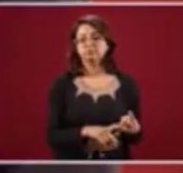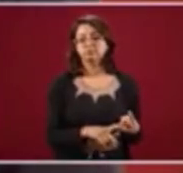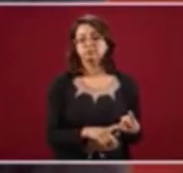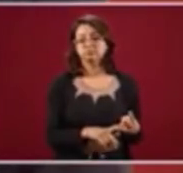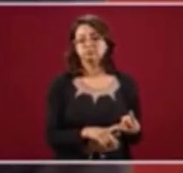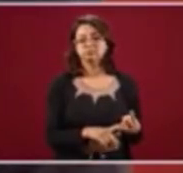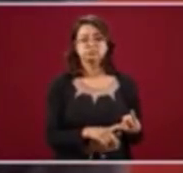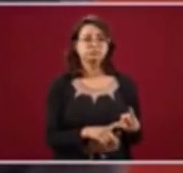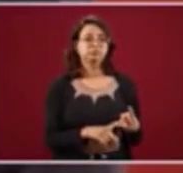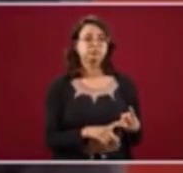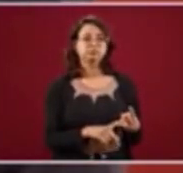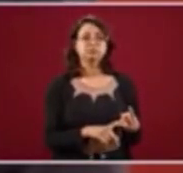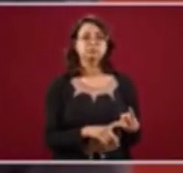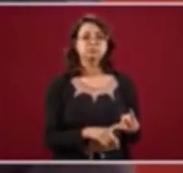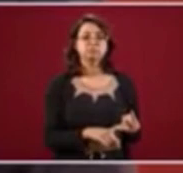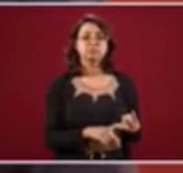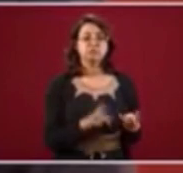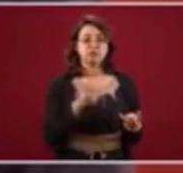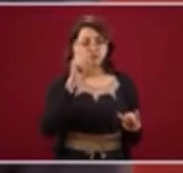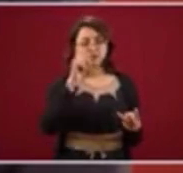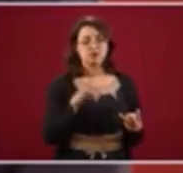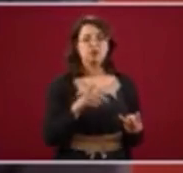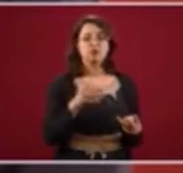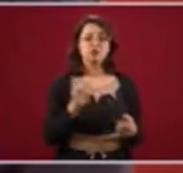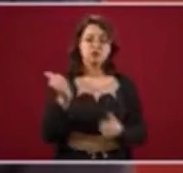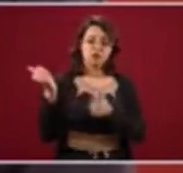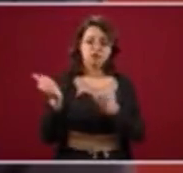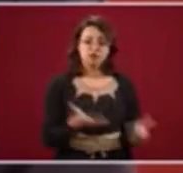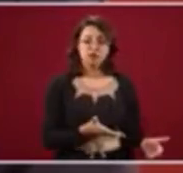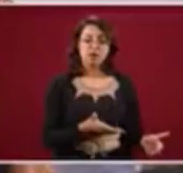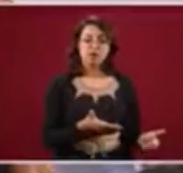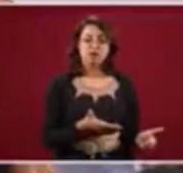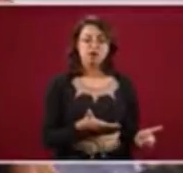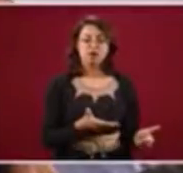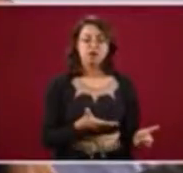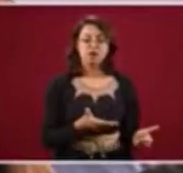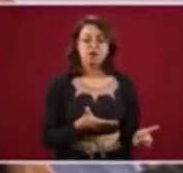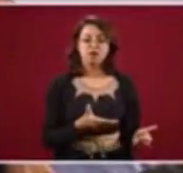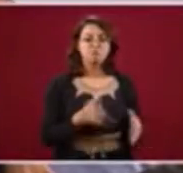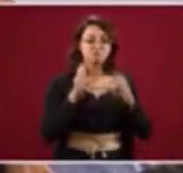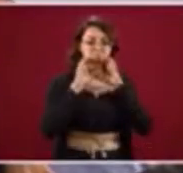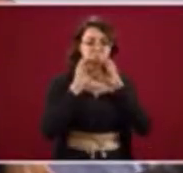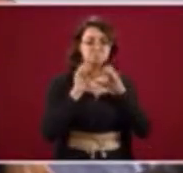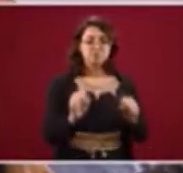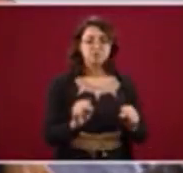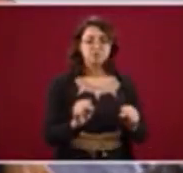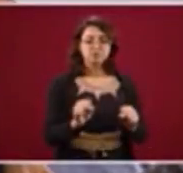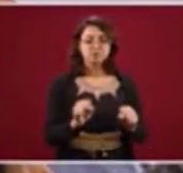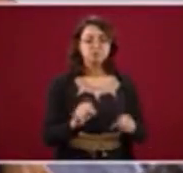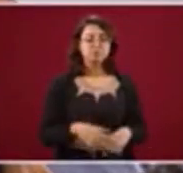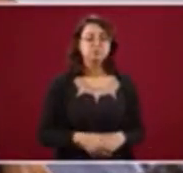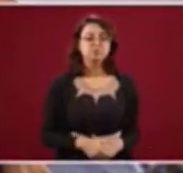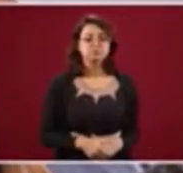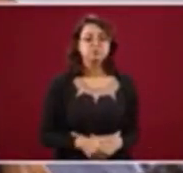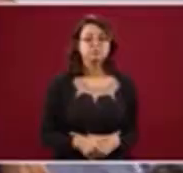de los que fueron a Miramar a traer a Maximiliano,